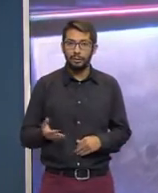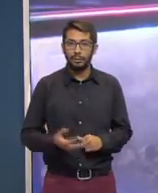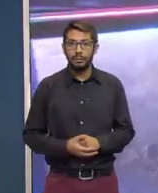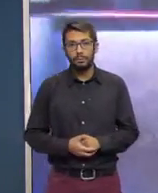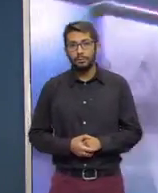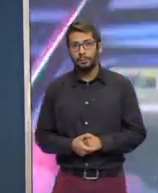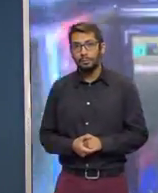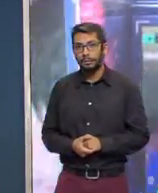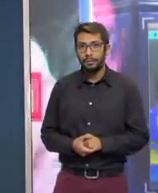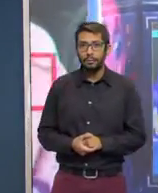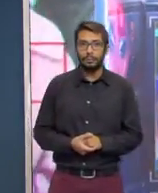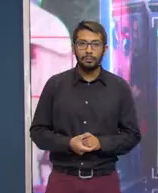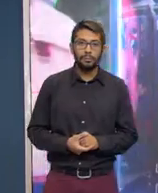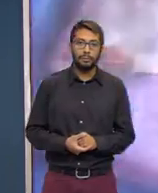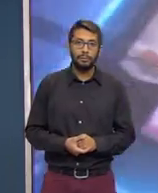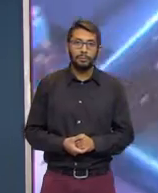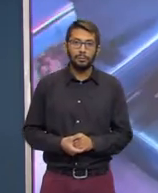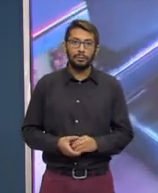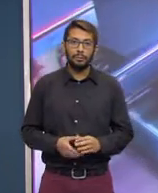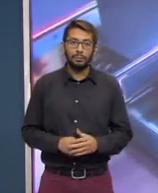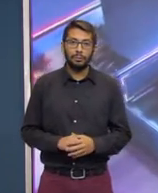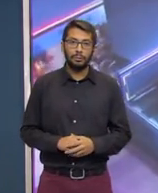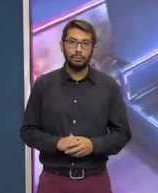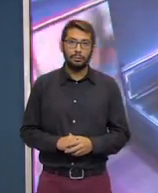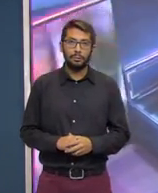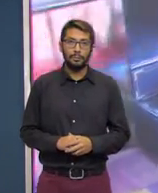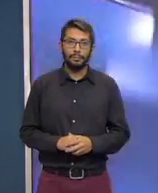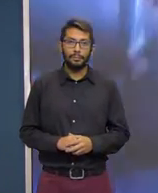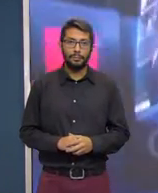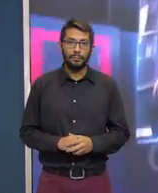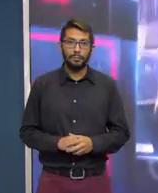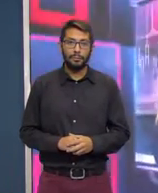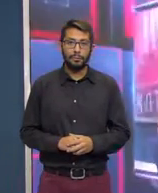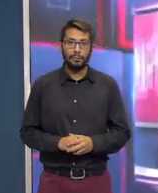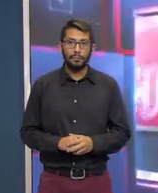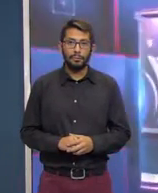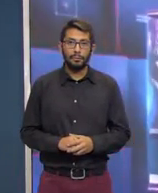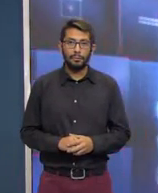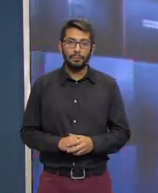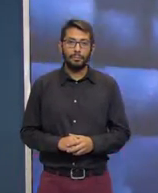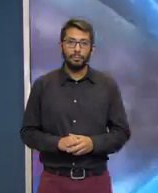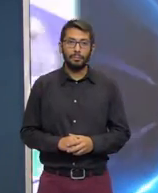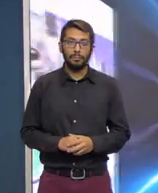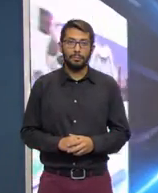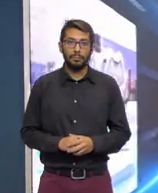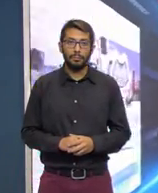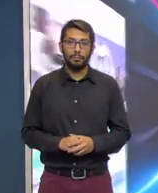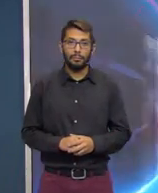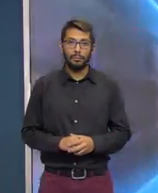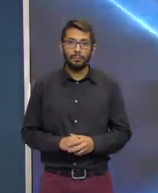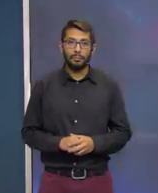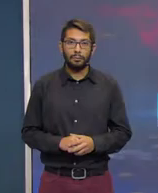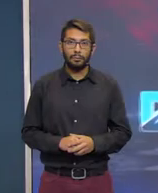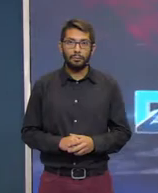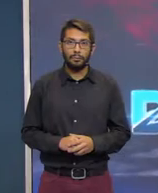acuerdo? Exactamente. No llegaríamos ni siquiera a lo que hemos pedido. Uh-huh. Nosotros hemos pedido un básico